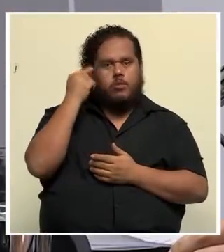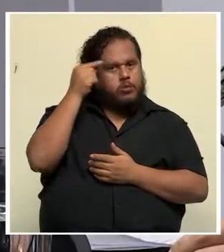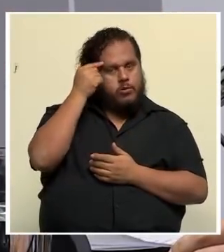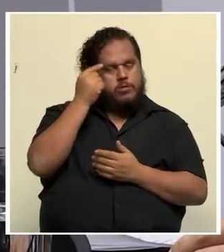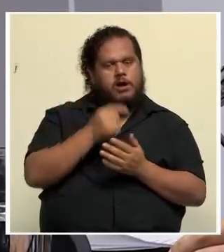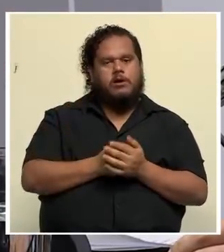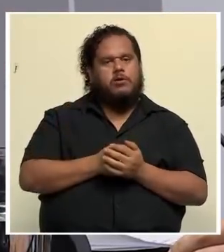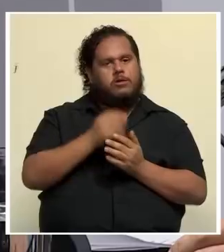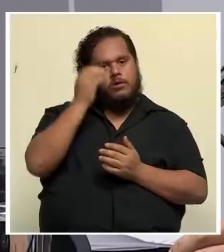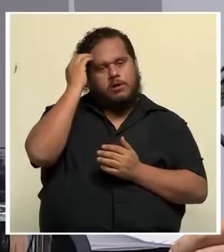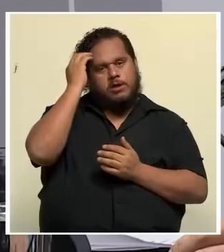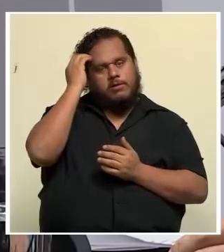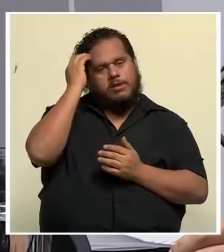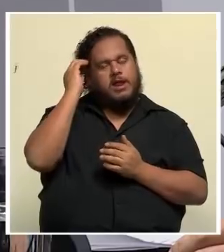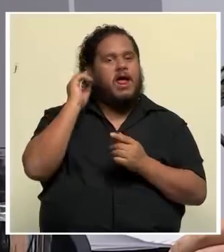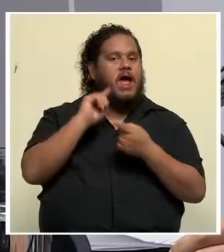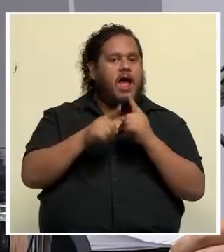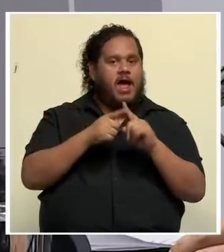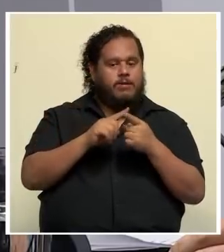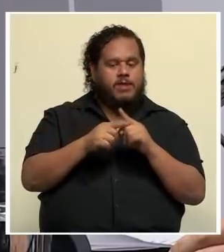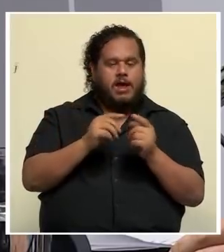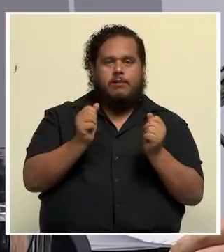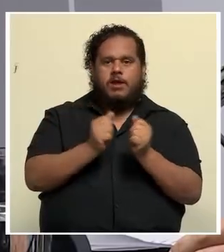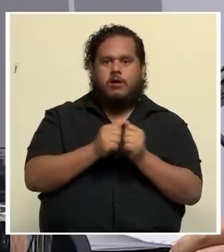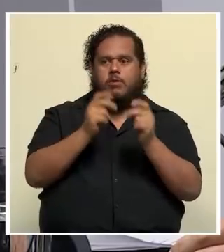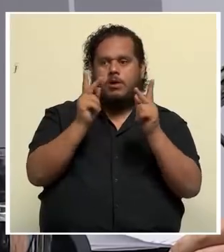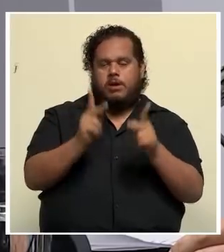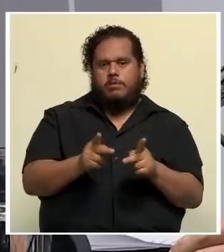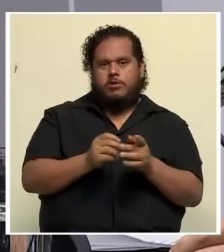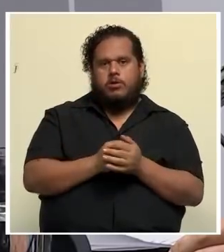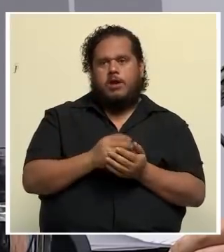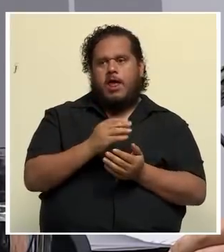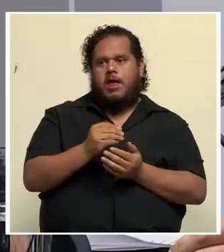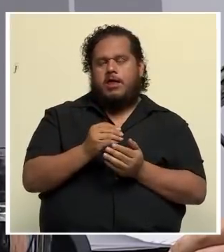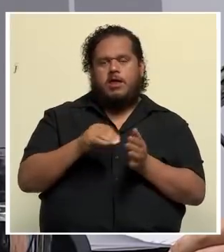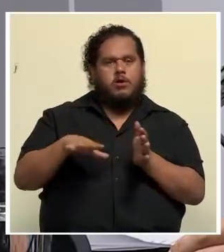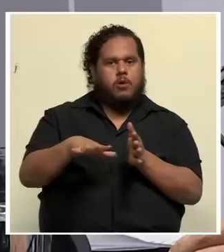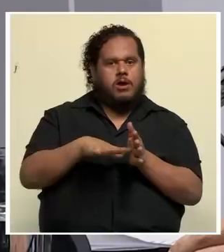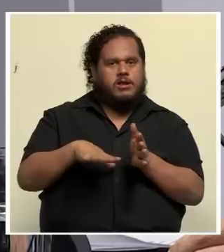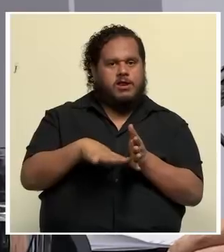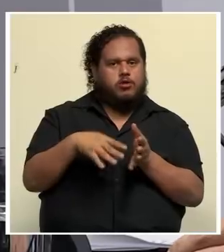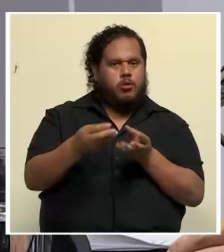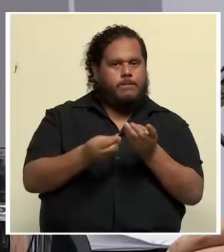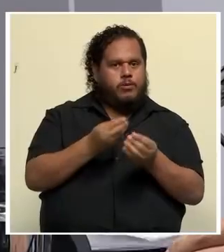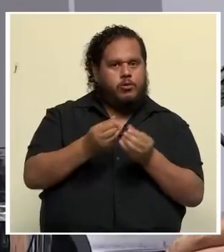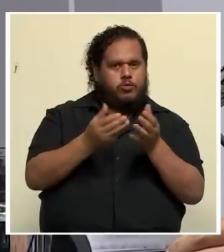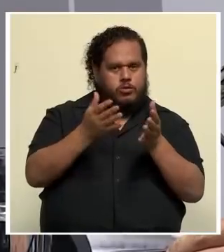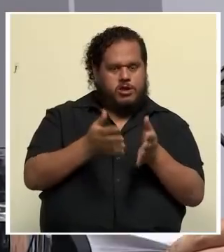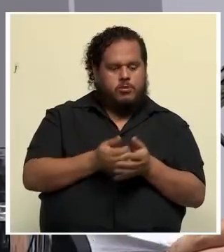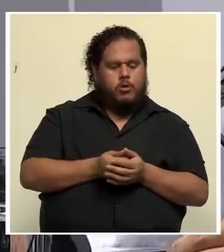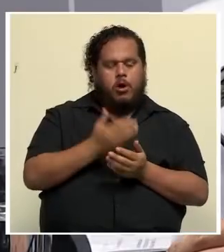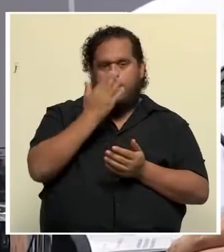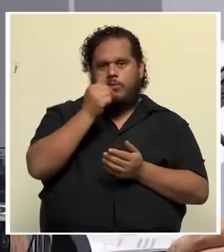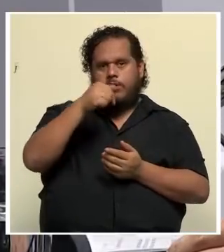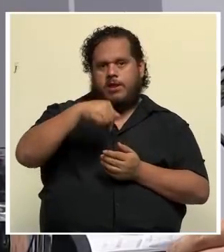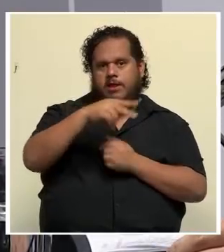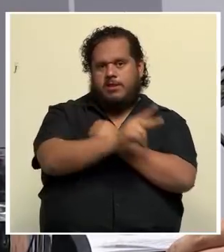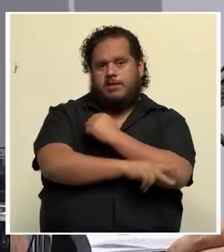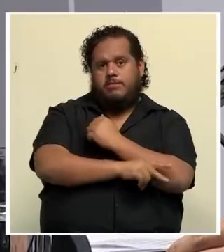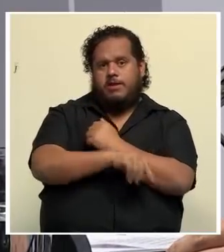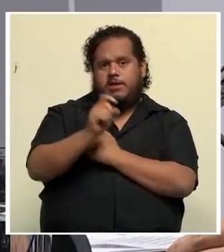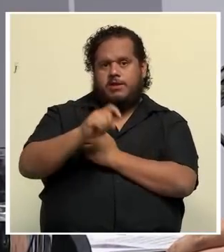ser amigable con la persona y con el sector productivo, porque este país